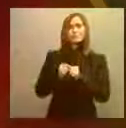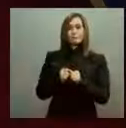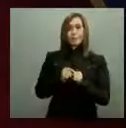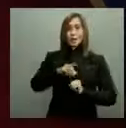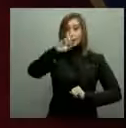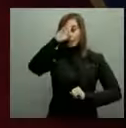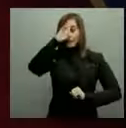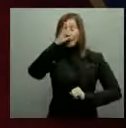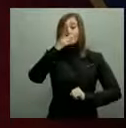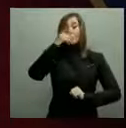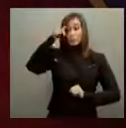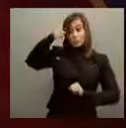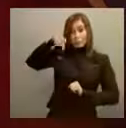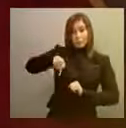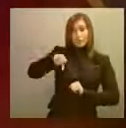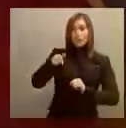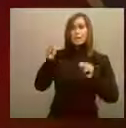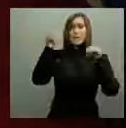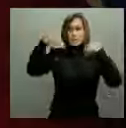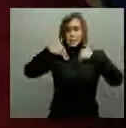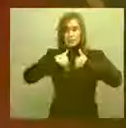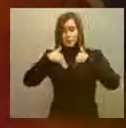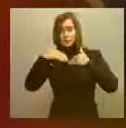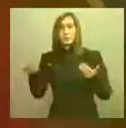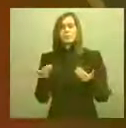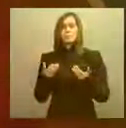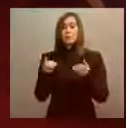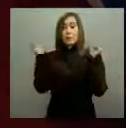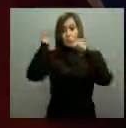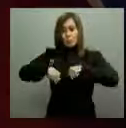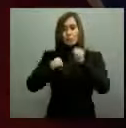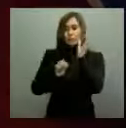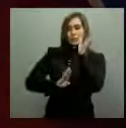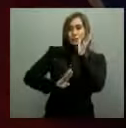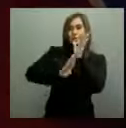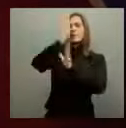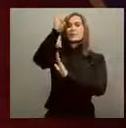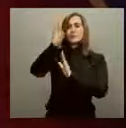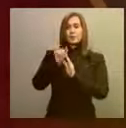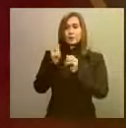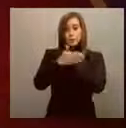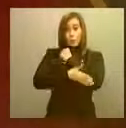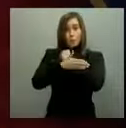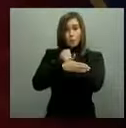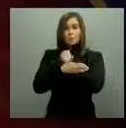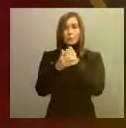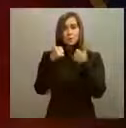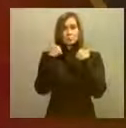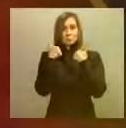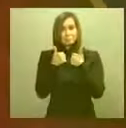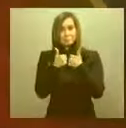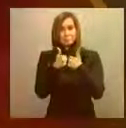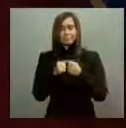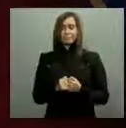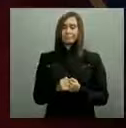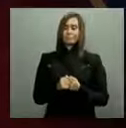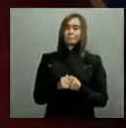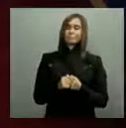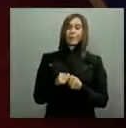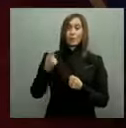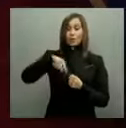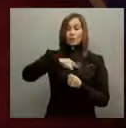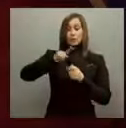condiciones necesarias para brillar con luz propia y desarrollarnos plenamente como una nación de primer nivel. Y el camino que